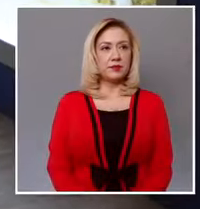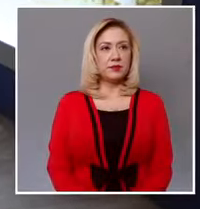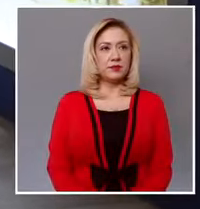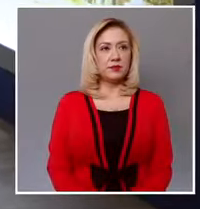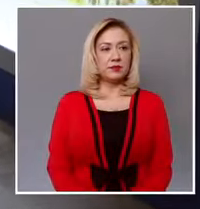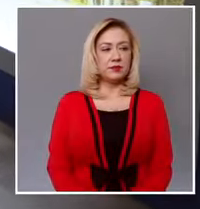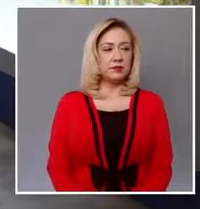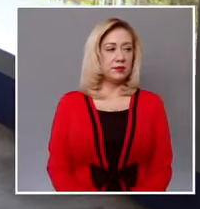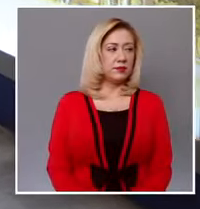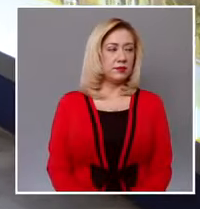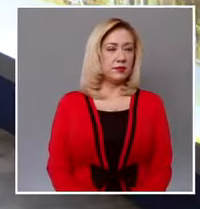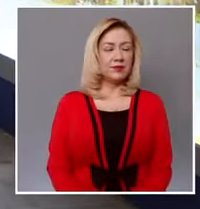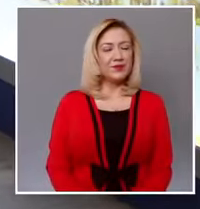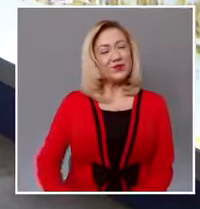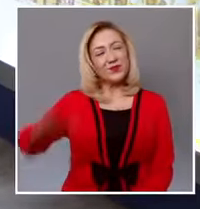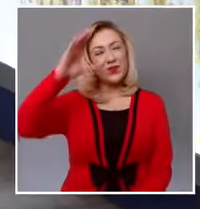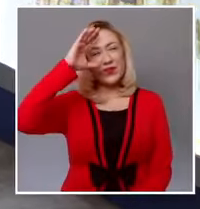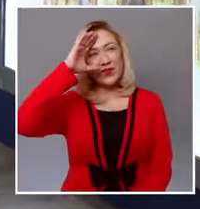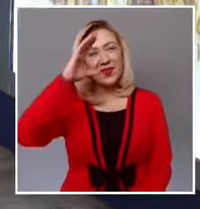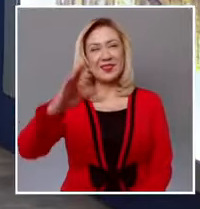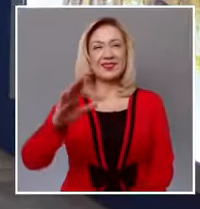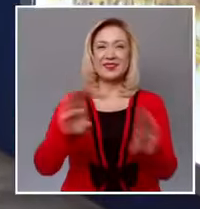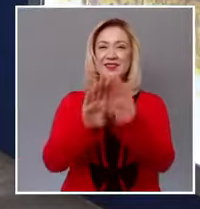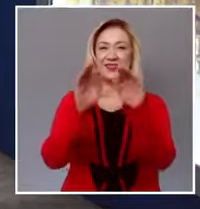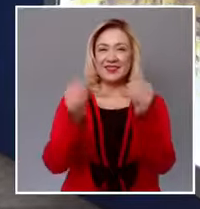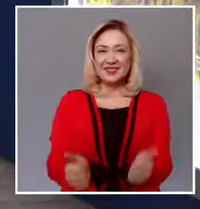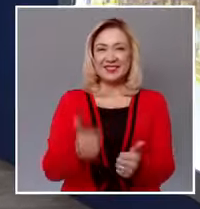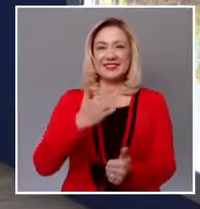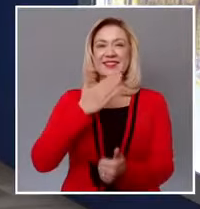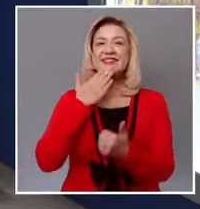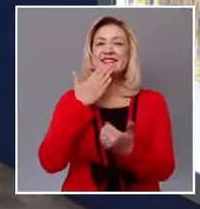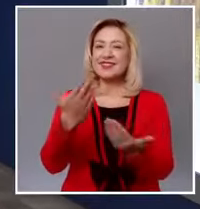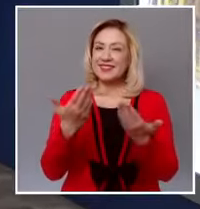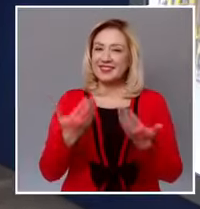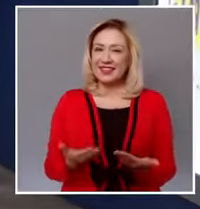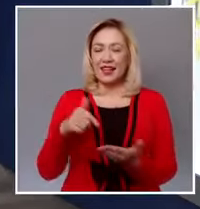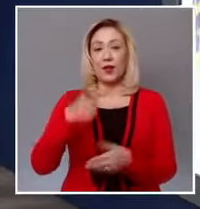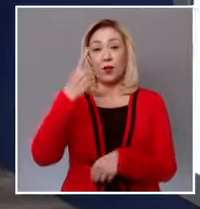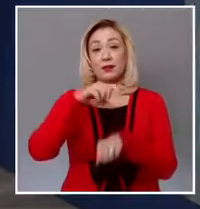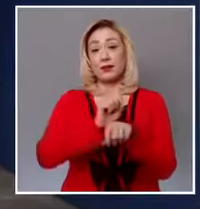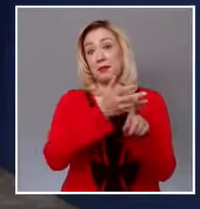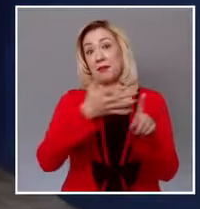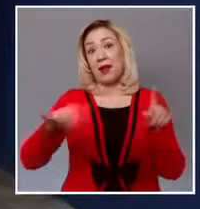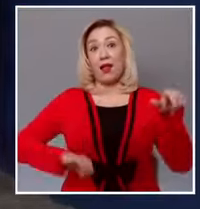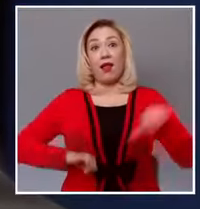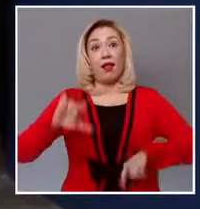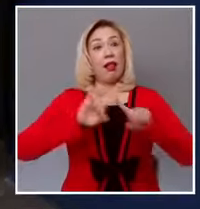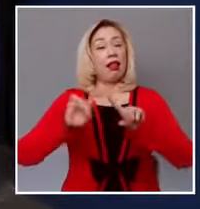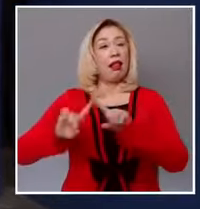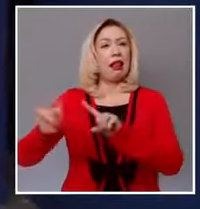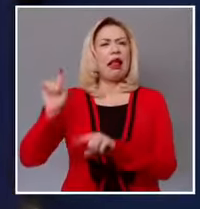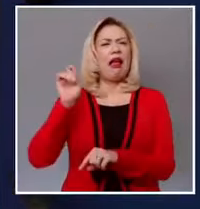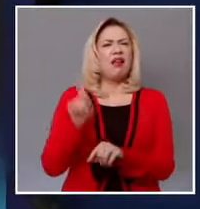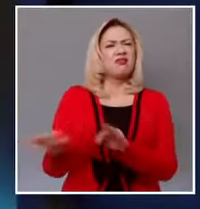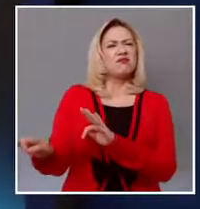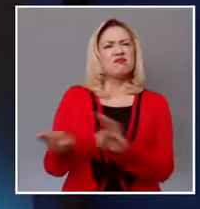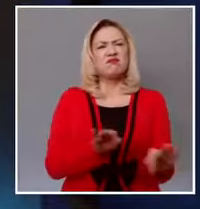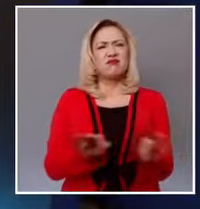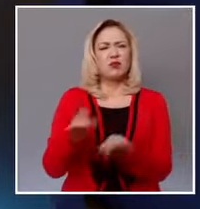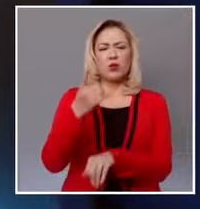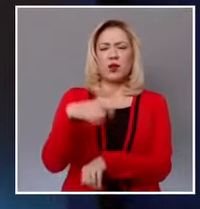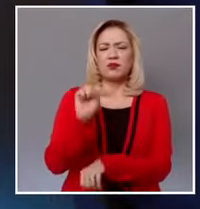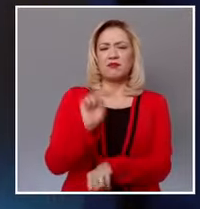Hola, ¿qué tal? Bienvenidas, bienvenidos al Semanario Judicial de Justicia TV, el resumen de lo más destacado ocurrido esta semana